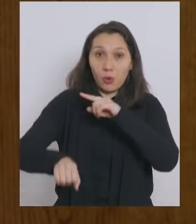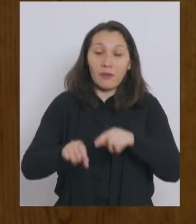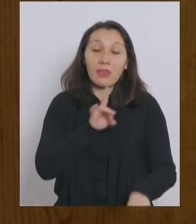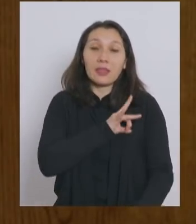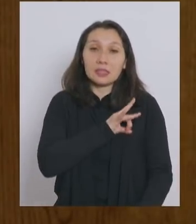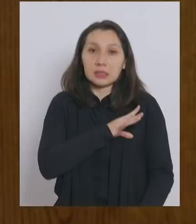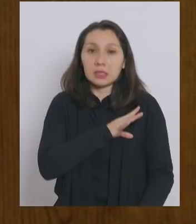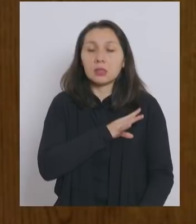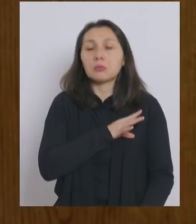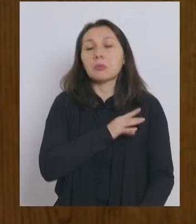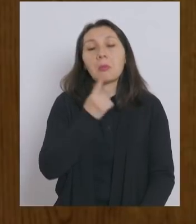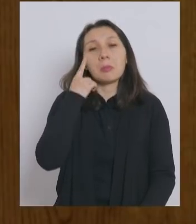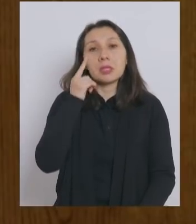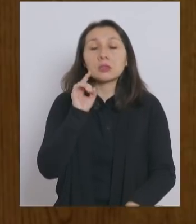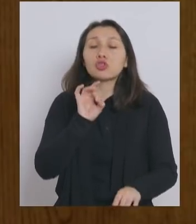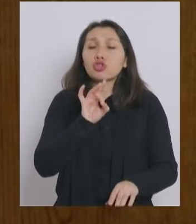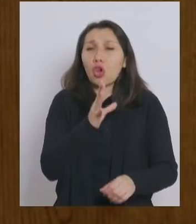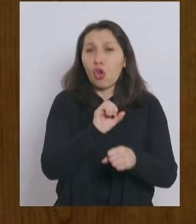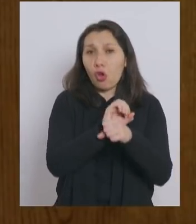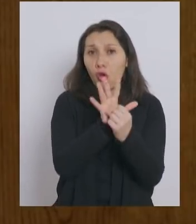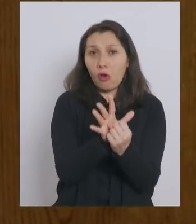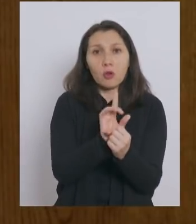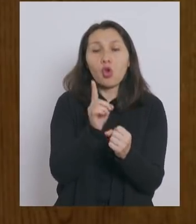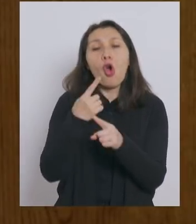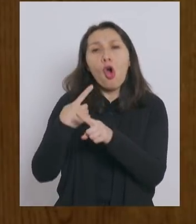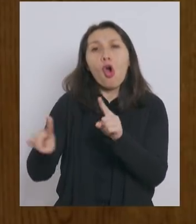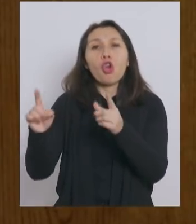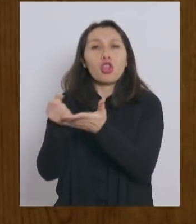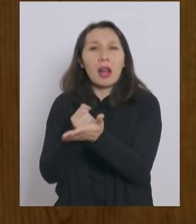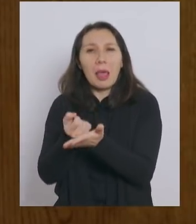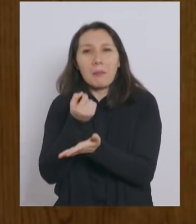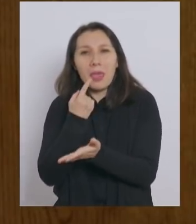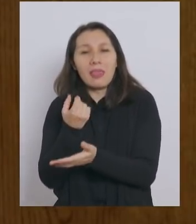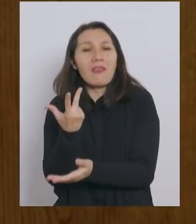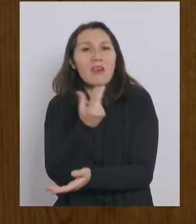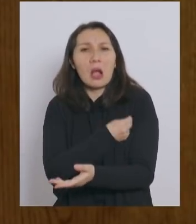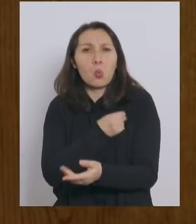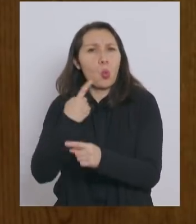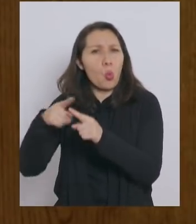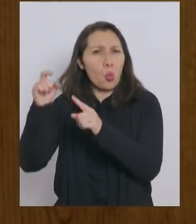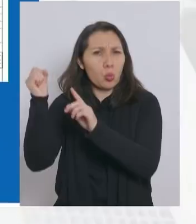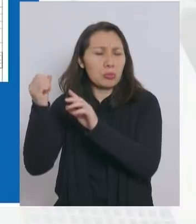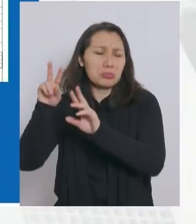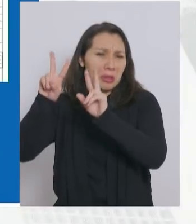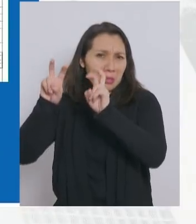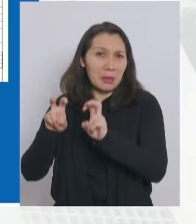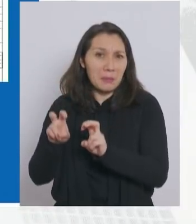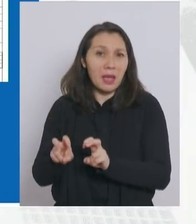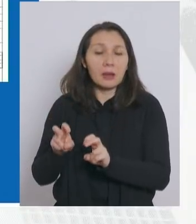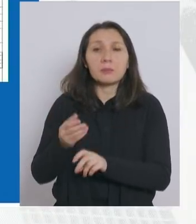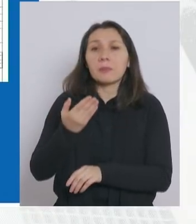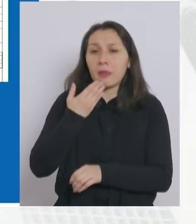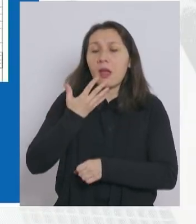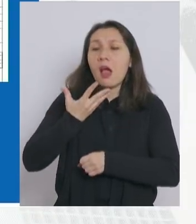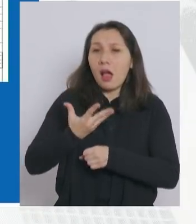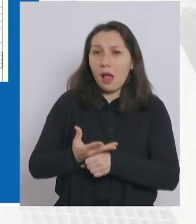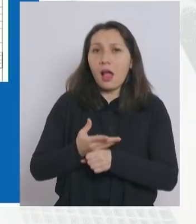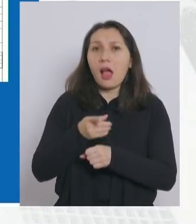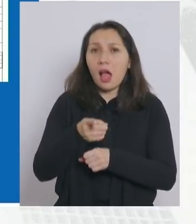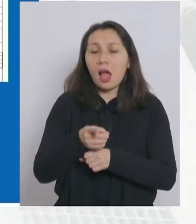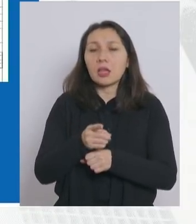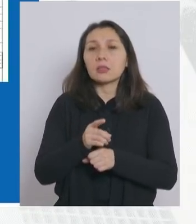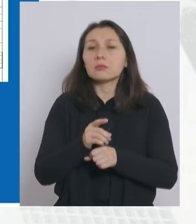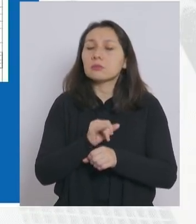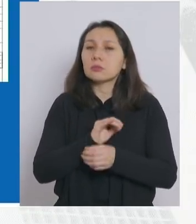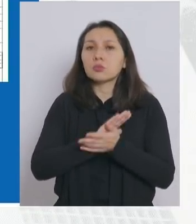país, y no solamente las vacunas COVID-19, sino todos los medicamentos y vacunas en general, Esta vacuna también está